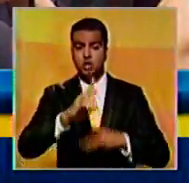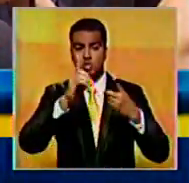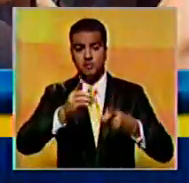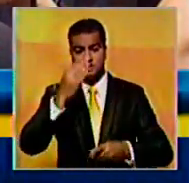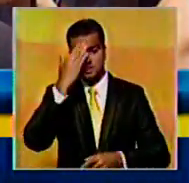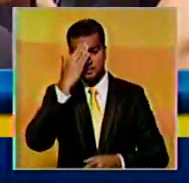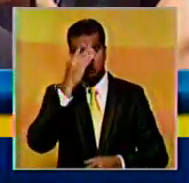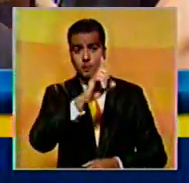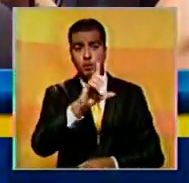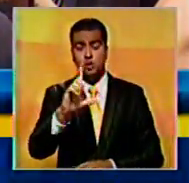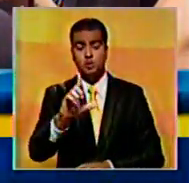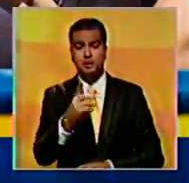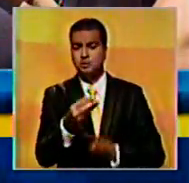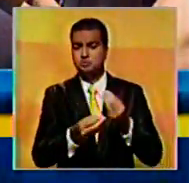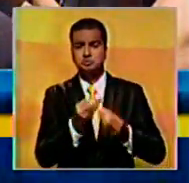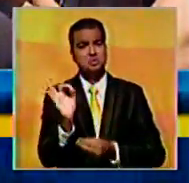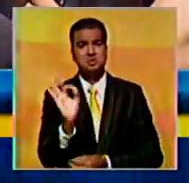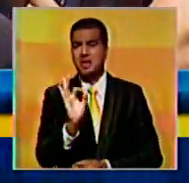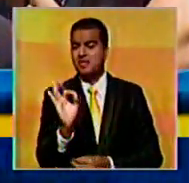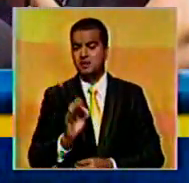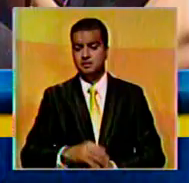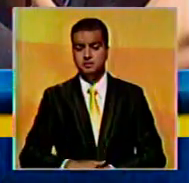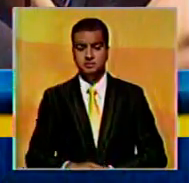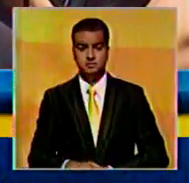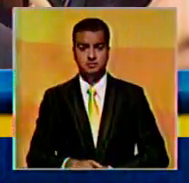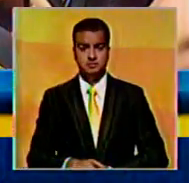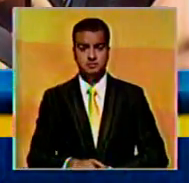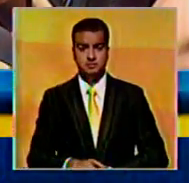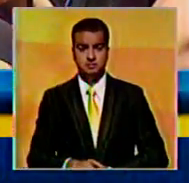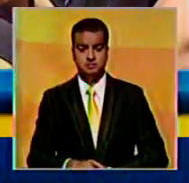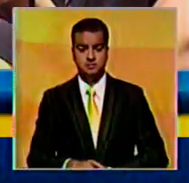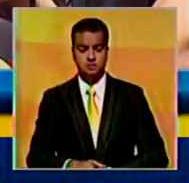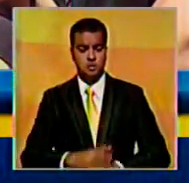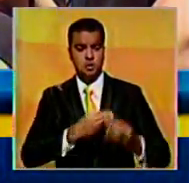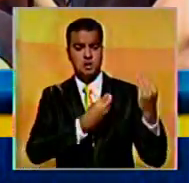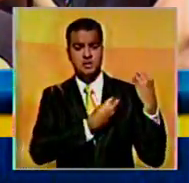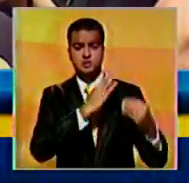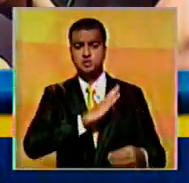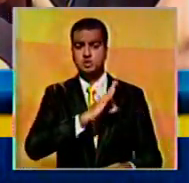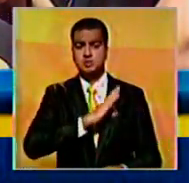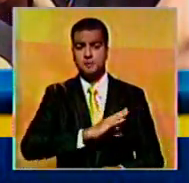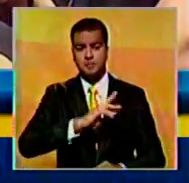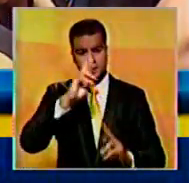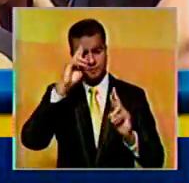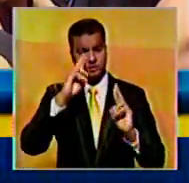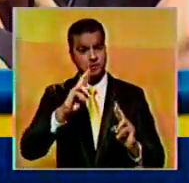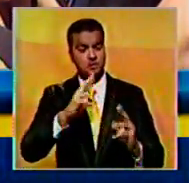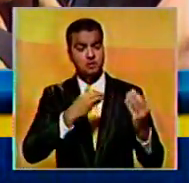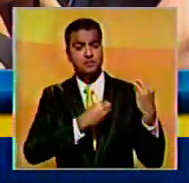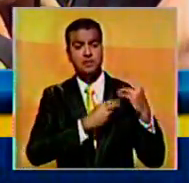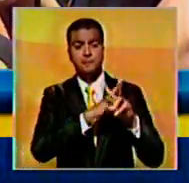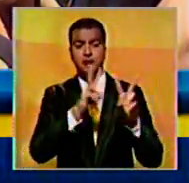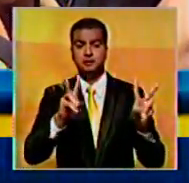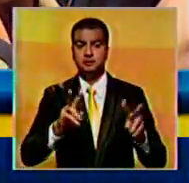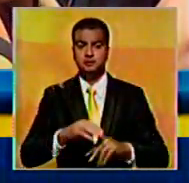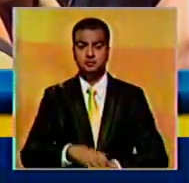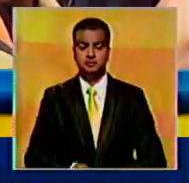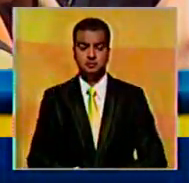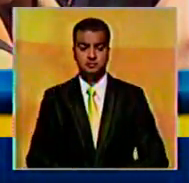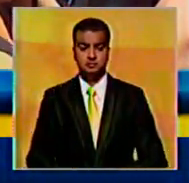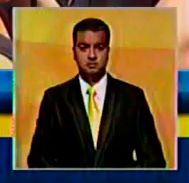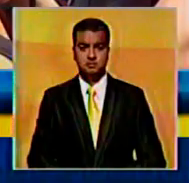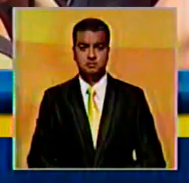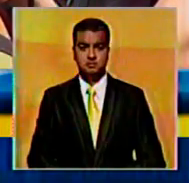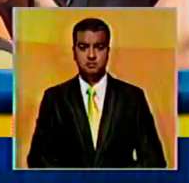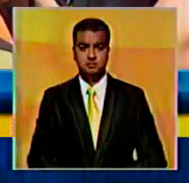es inocente, Leopoldo es un líder social, un líder responsable, un líder de paz,